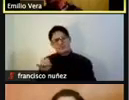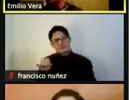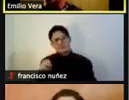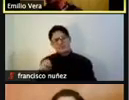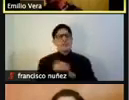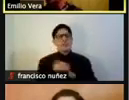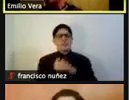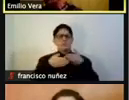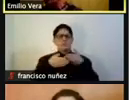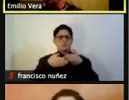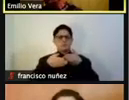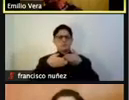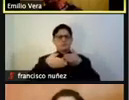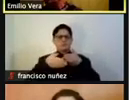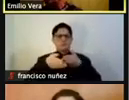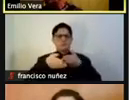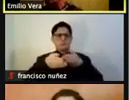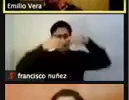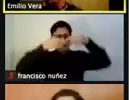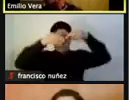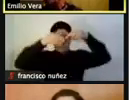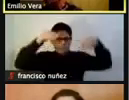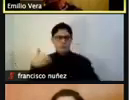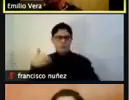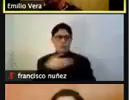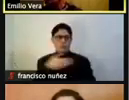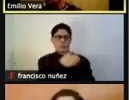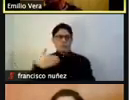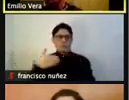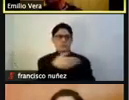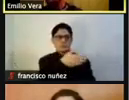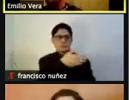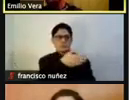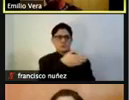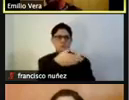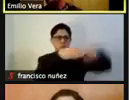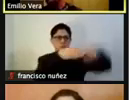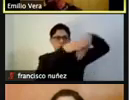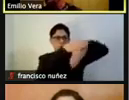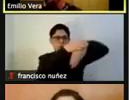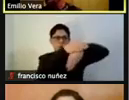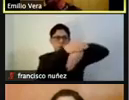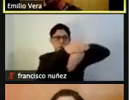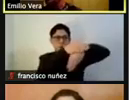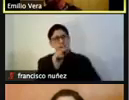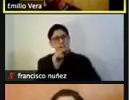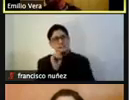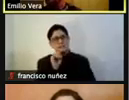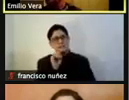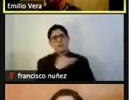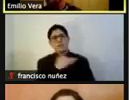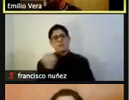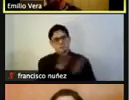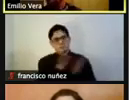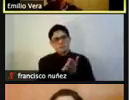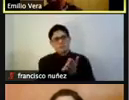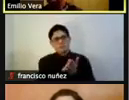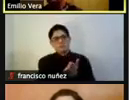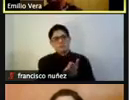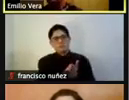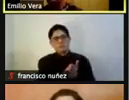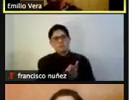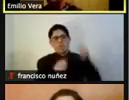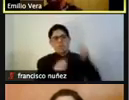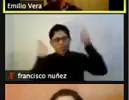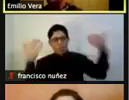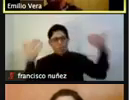pocos metros de estos cañones de aire, sí, efectivamente puede resultar dañado. Pero lo que pasa es que cuando uno va